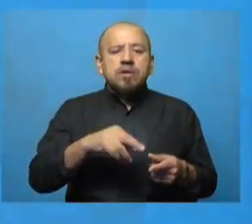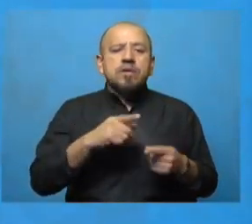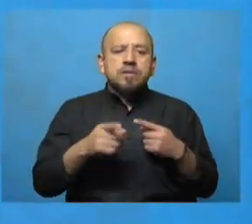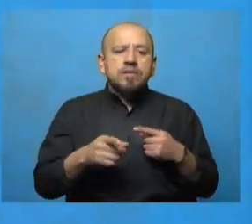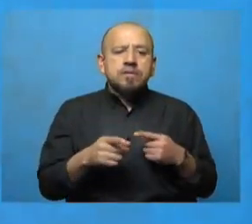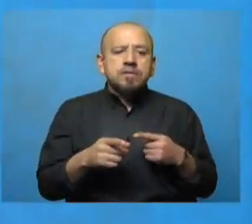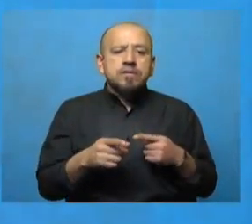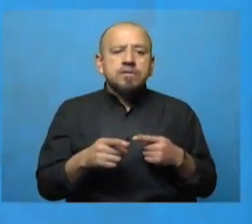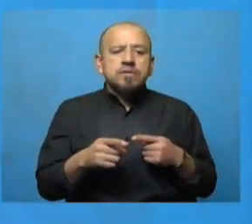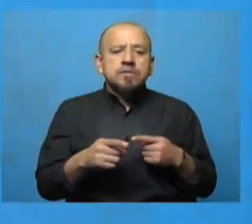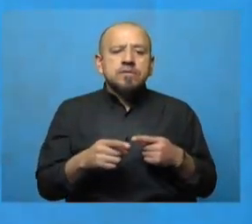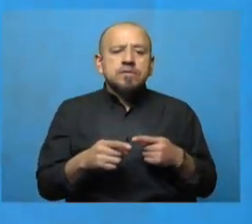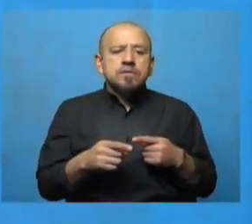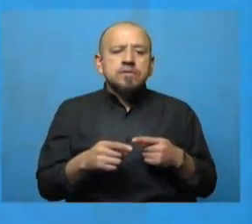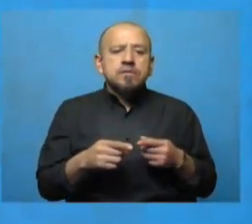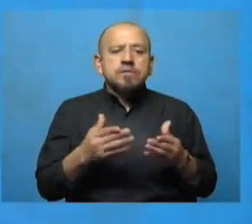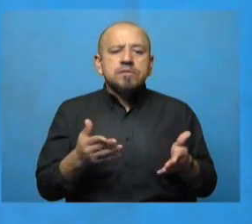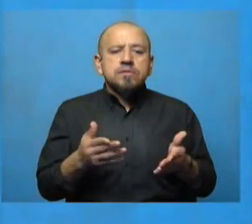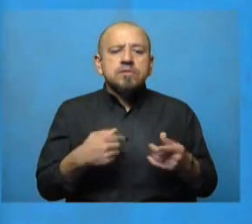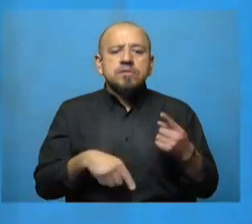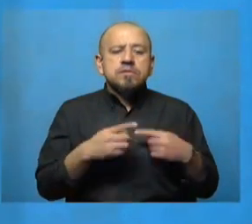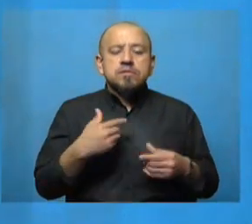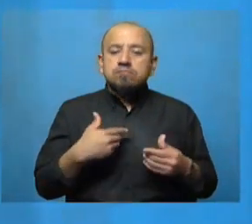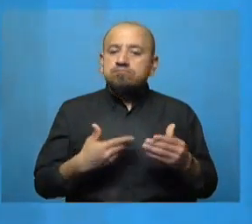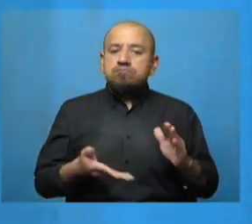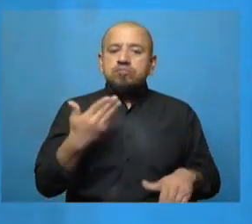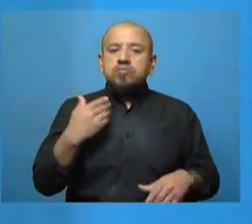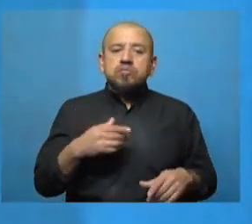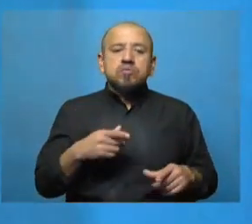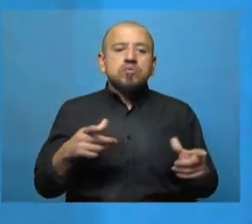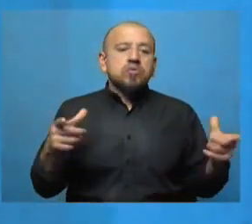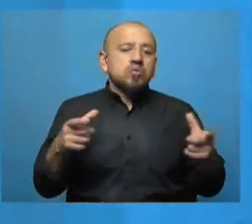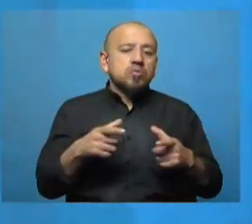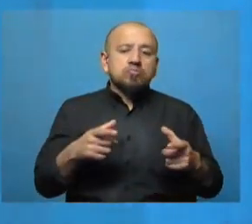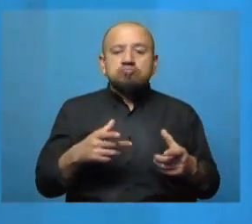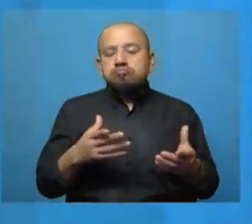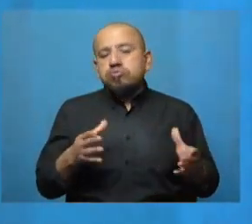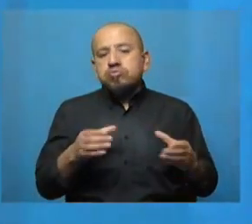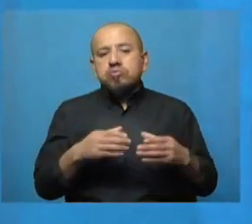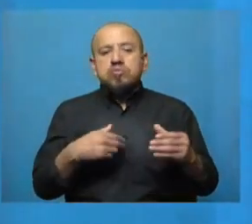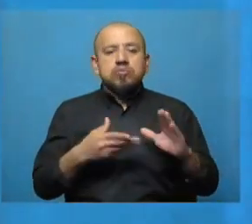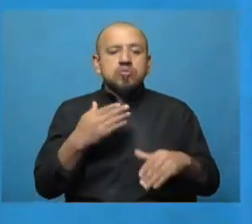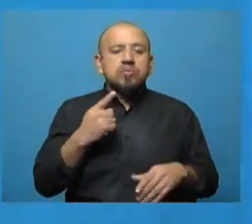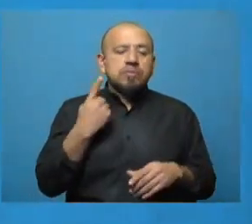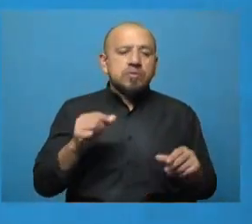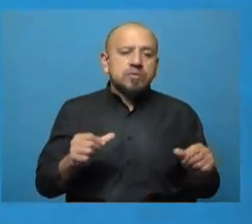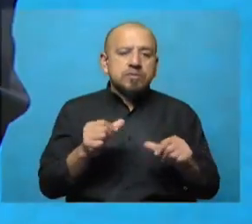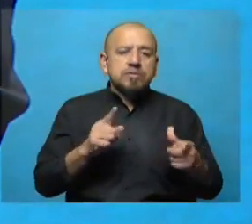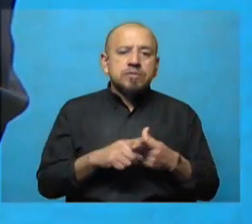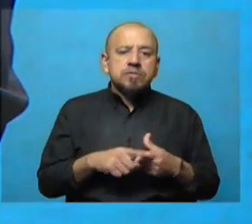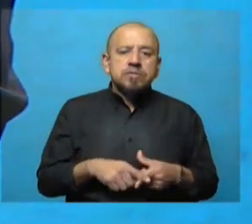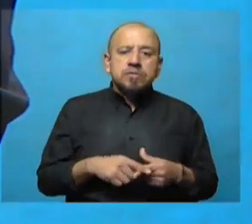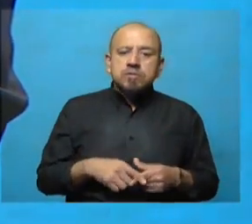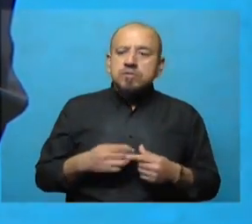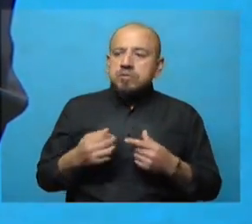como como que explotó el grupo con esa canción que fue lo de las primeras cosas que dice que se hicieron No hacía falta